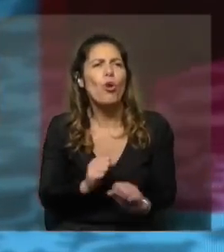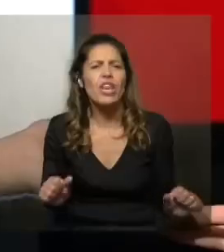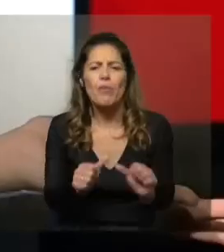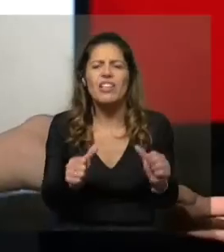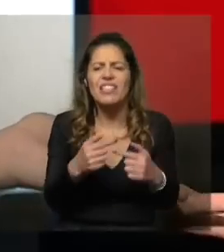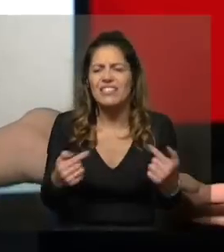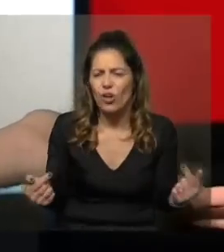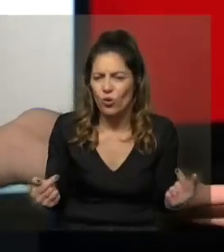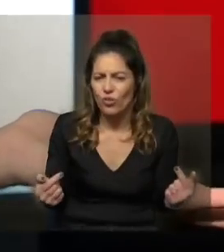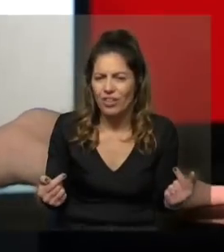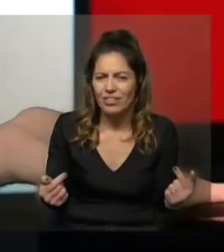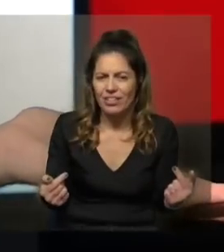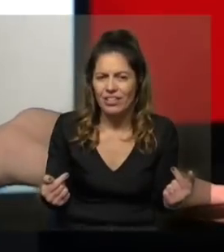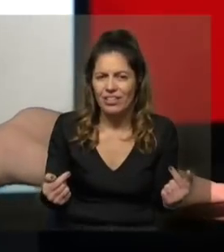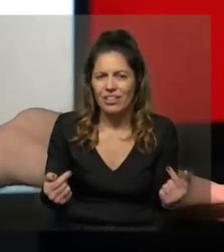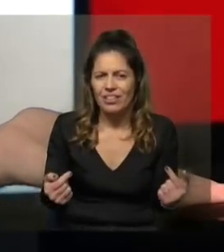hacer esas cosas